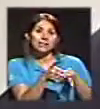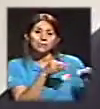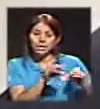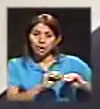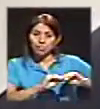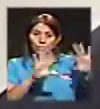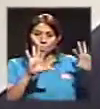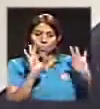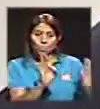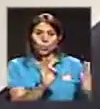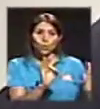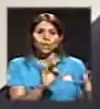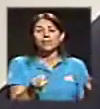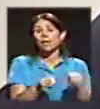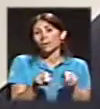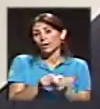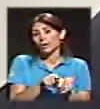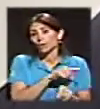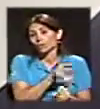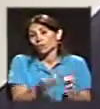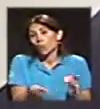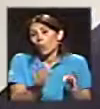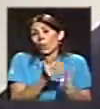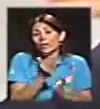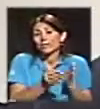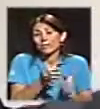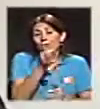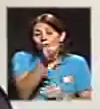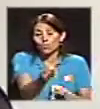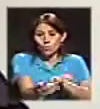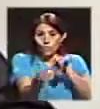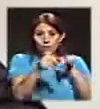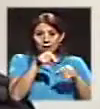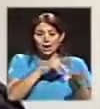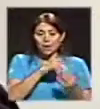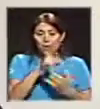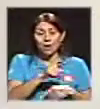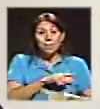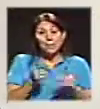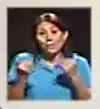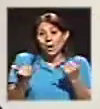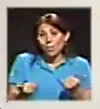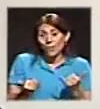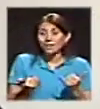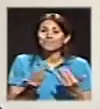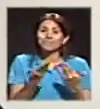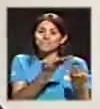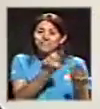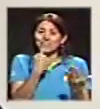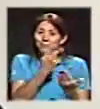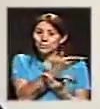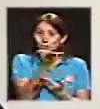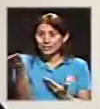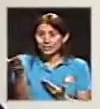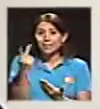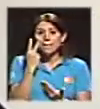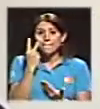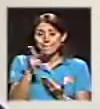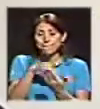que poderlos tener alguna vez por acá. Pero ahora tenemos que invitar a las amigas y amigos a que en las